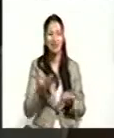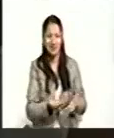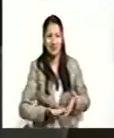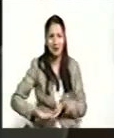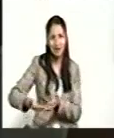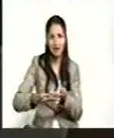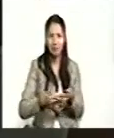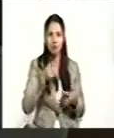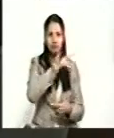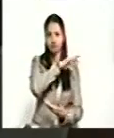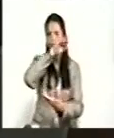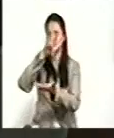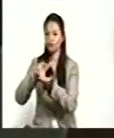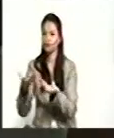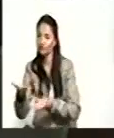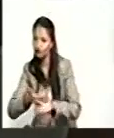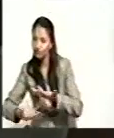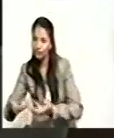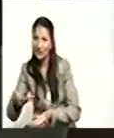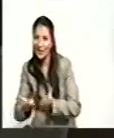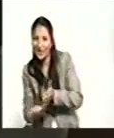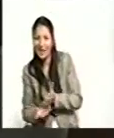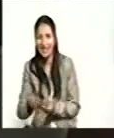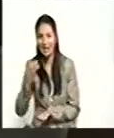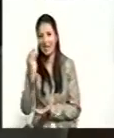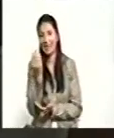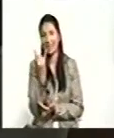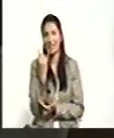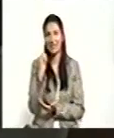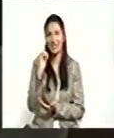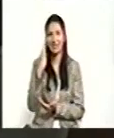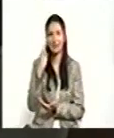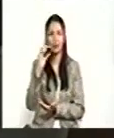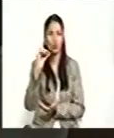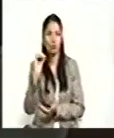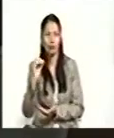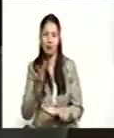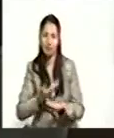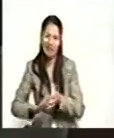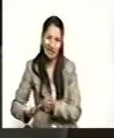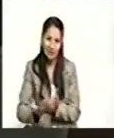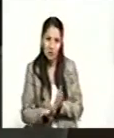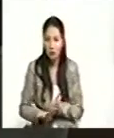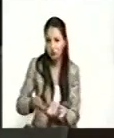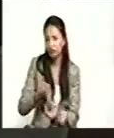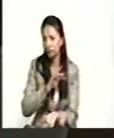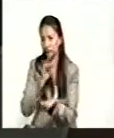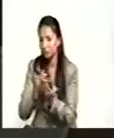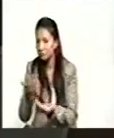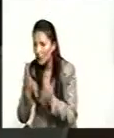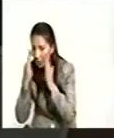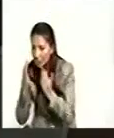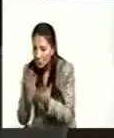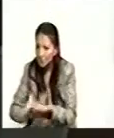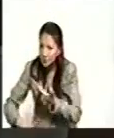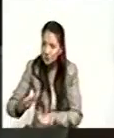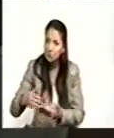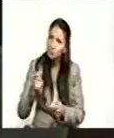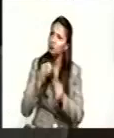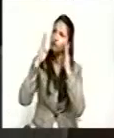KD hicimos electrificación en sitios bien lejanos del departamento